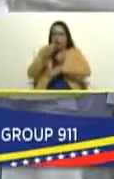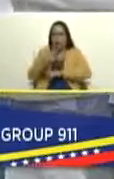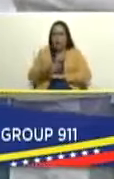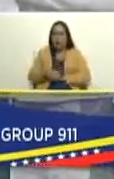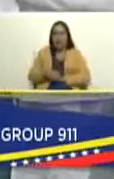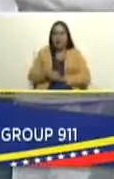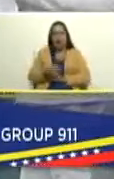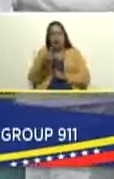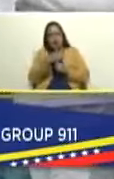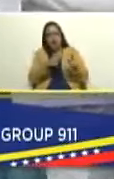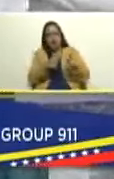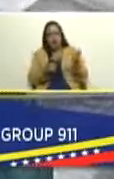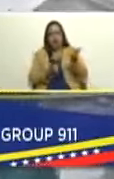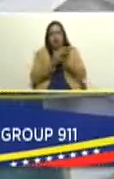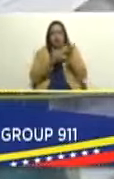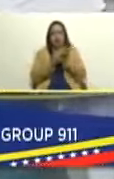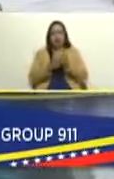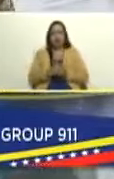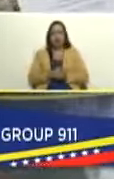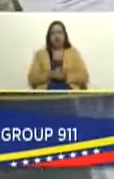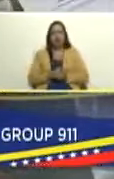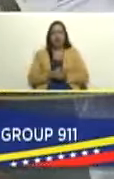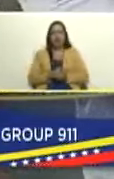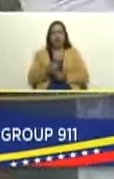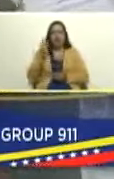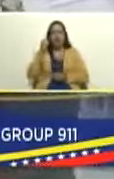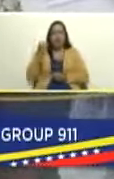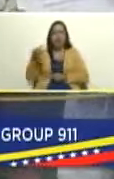Marjorie. Para Joanny Campos Palacios.